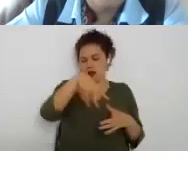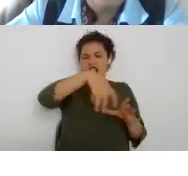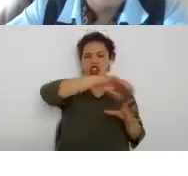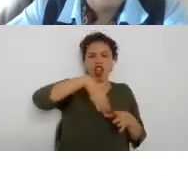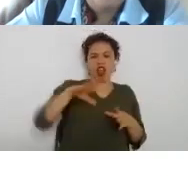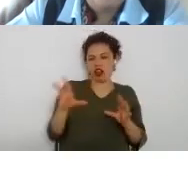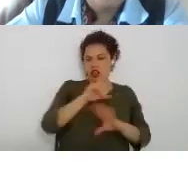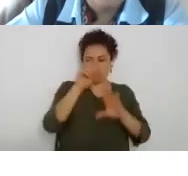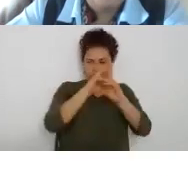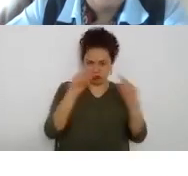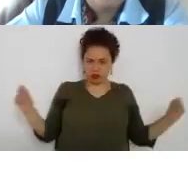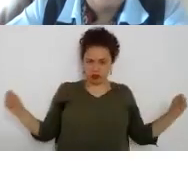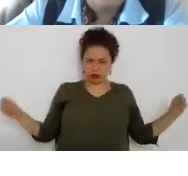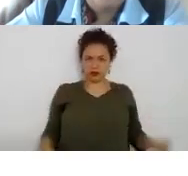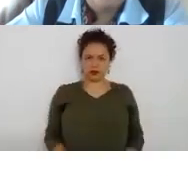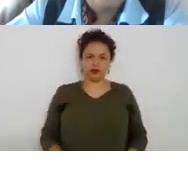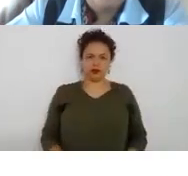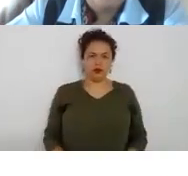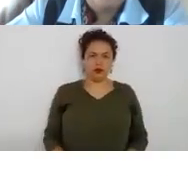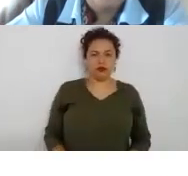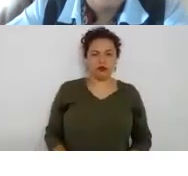se deshiciera, ¿ok?